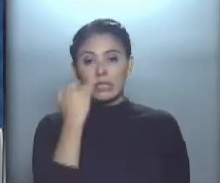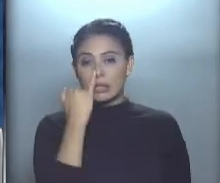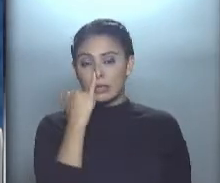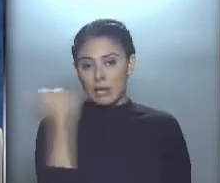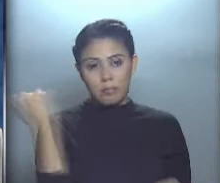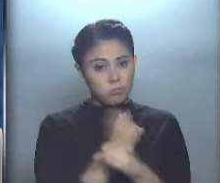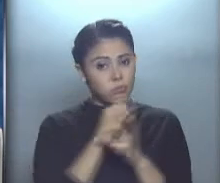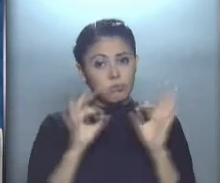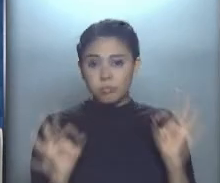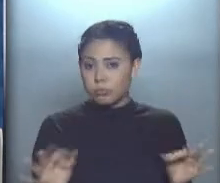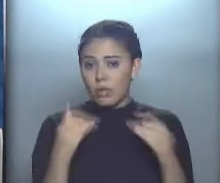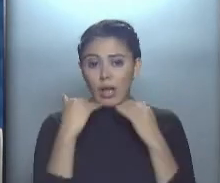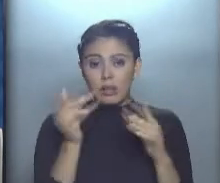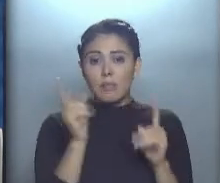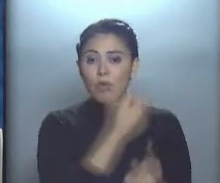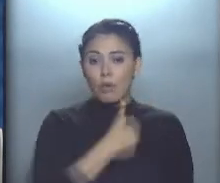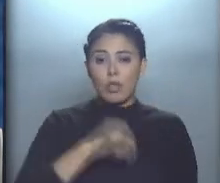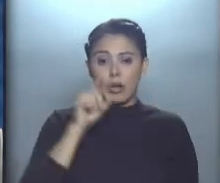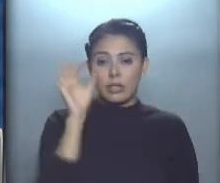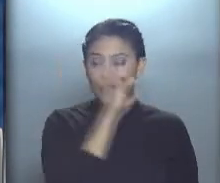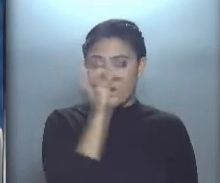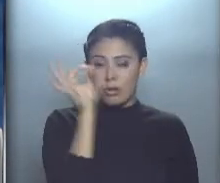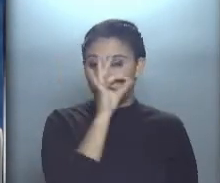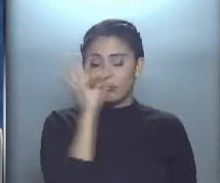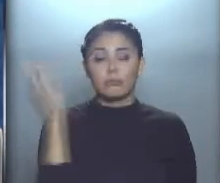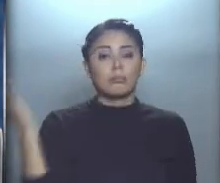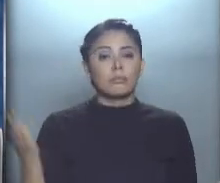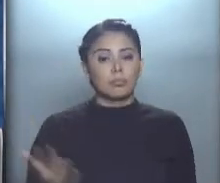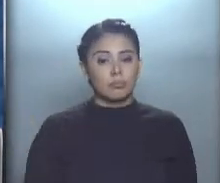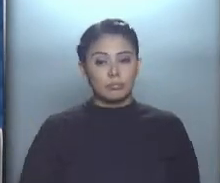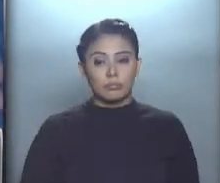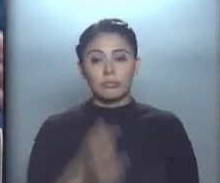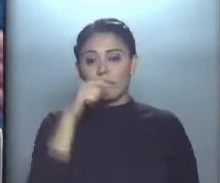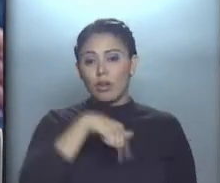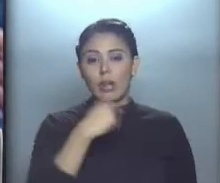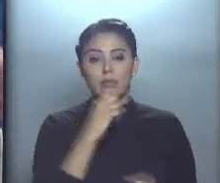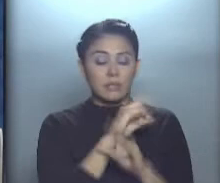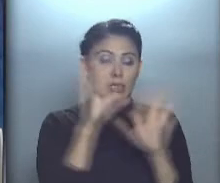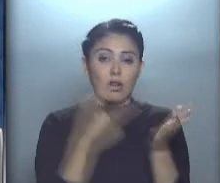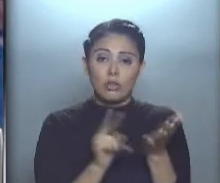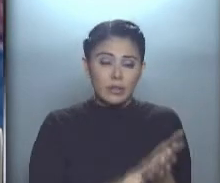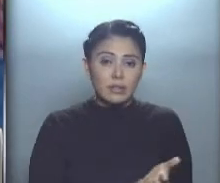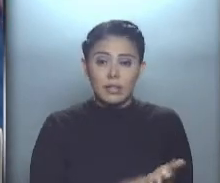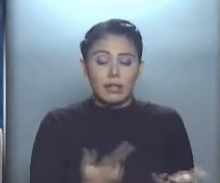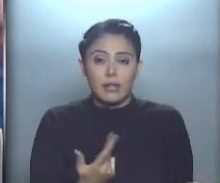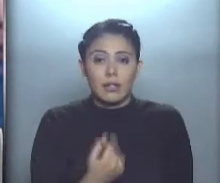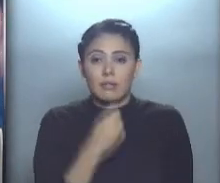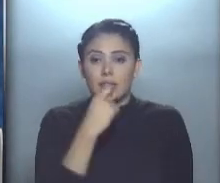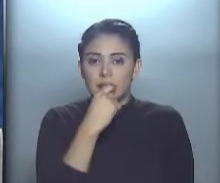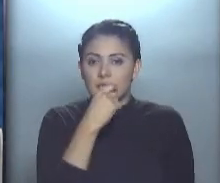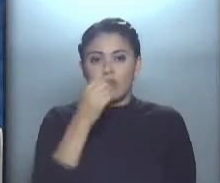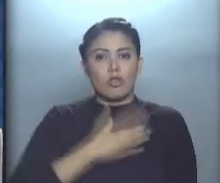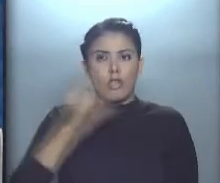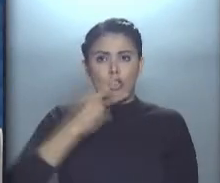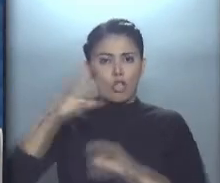confirmado a través del mismo gobernador de la provincia a cargo. En este caso, vuelvo a aclarar, obviamente se ha comunicado